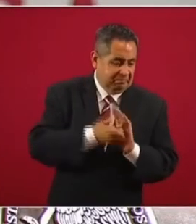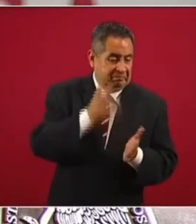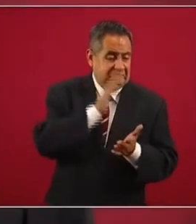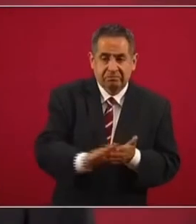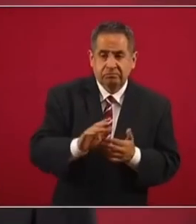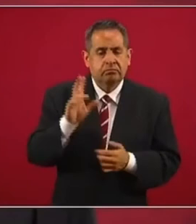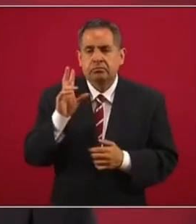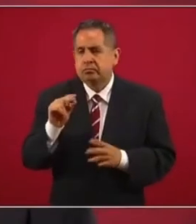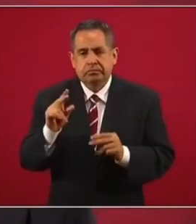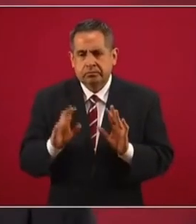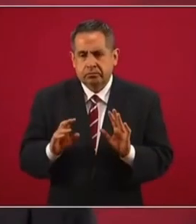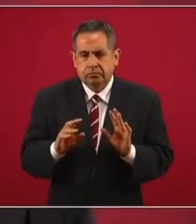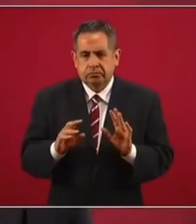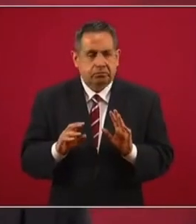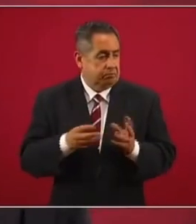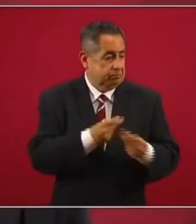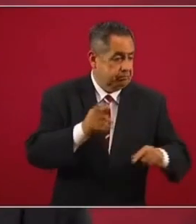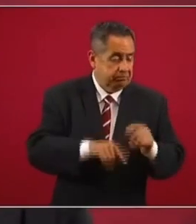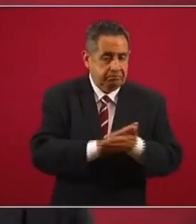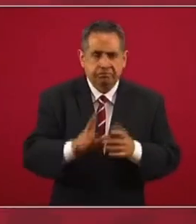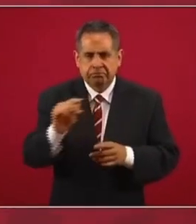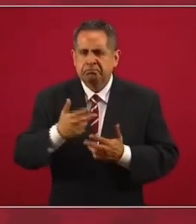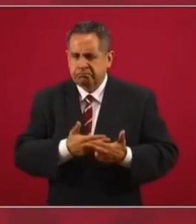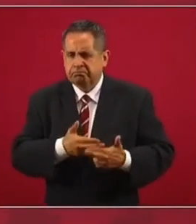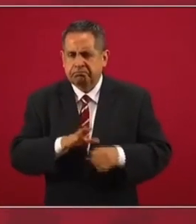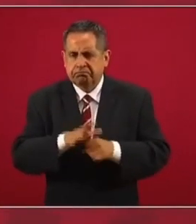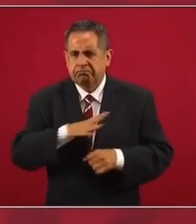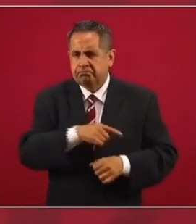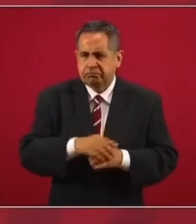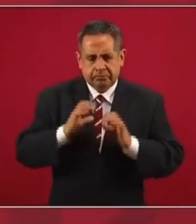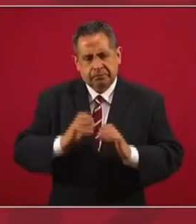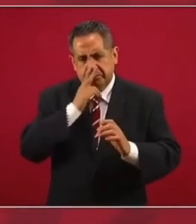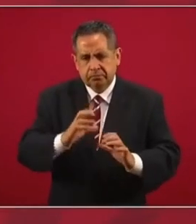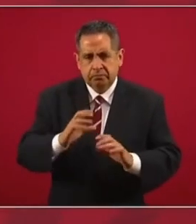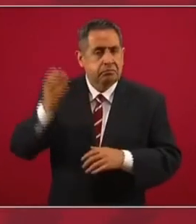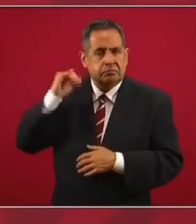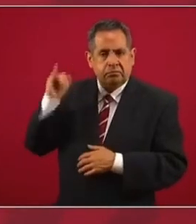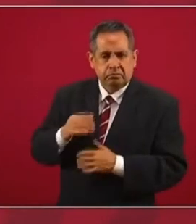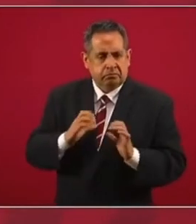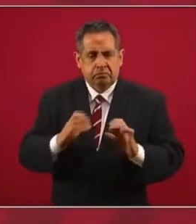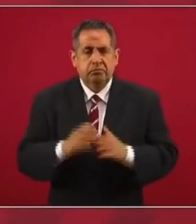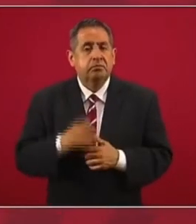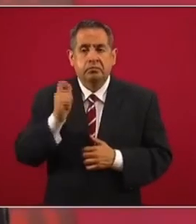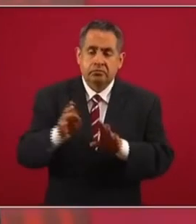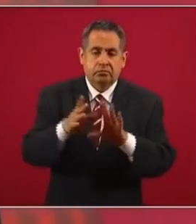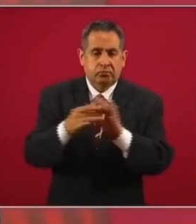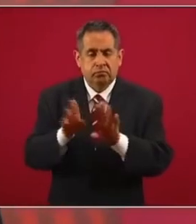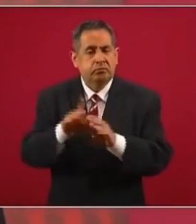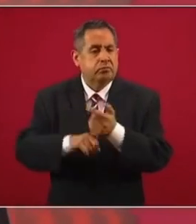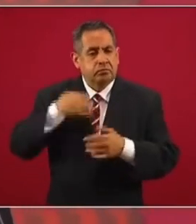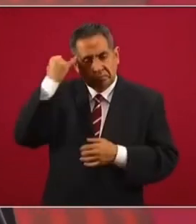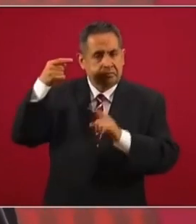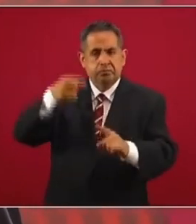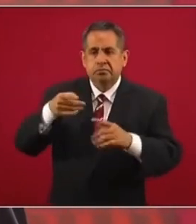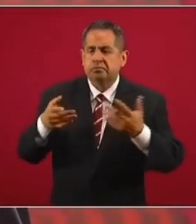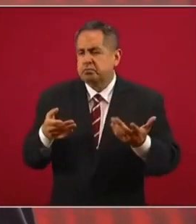a sobreexplotar el petróleo. Se va a cuidar como nunca. Es decir, vamos a